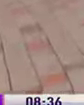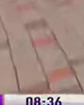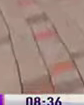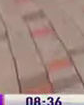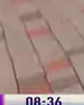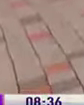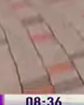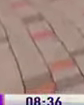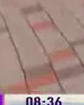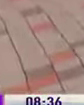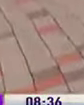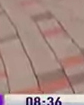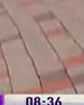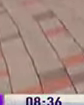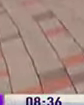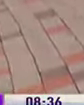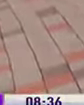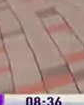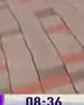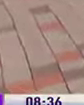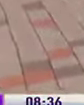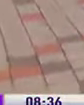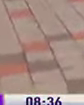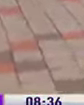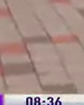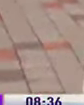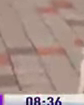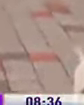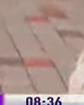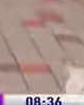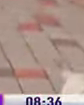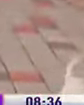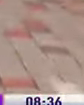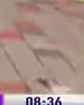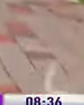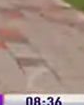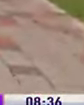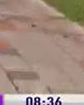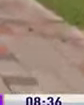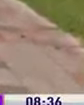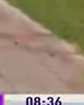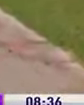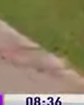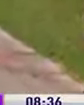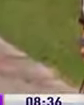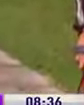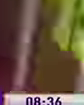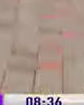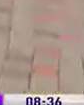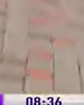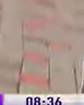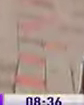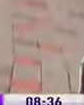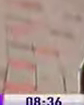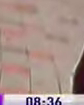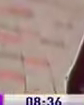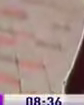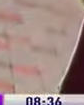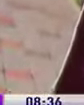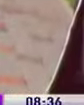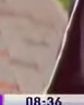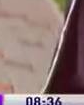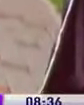Pesito, usted siempre tiene que salir con fundas, haga o no haga el pez. Bueno, la próxima ya le saco. Que le tengan